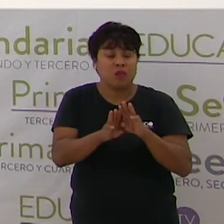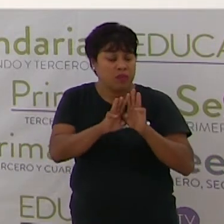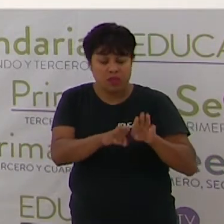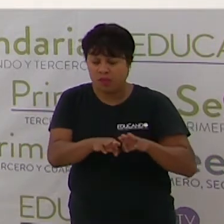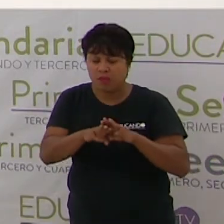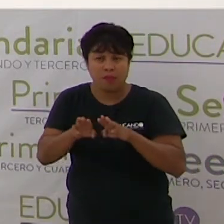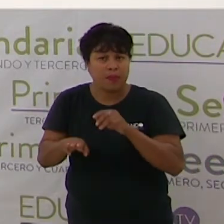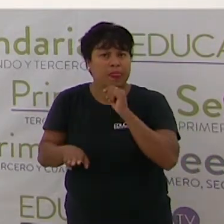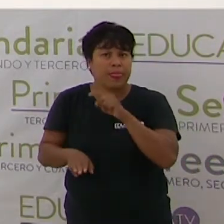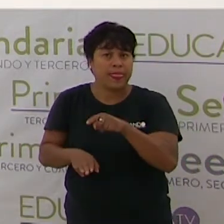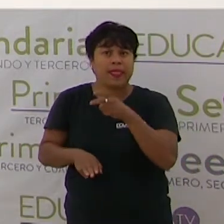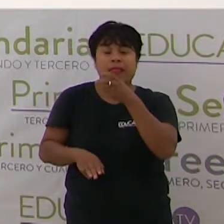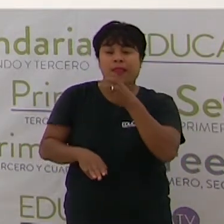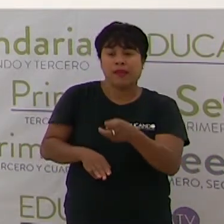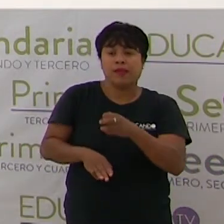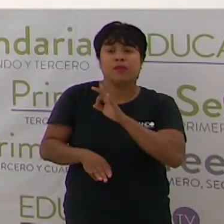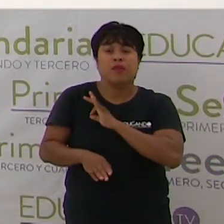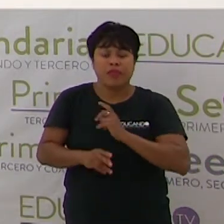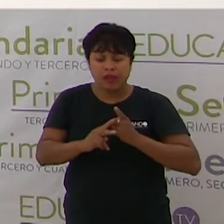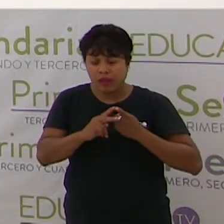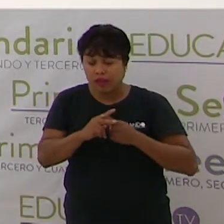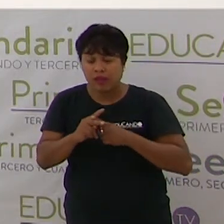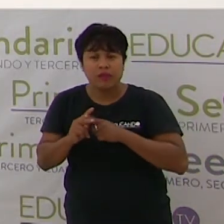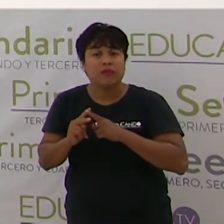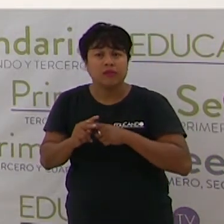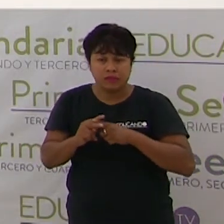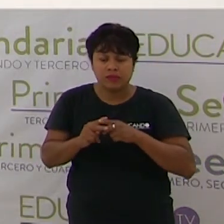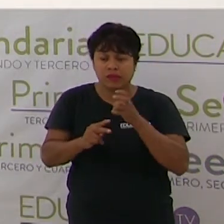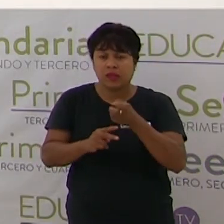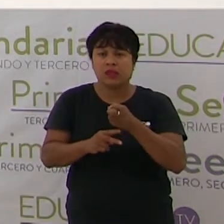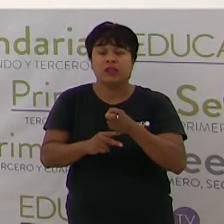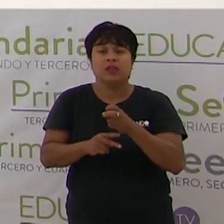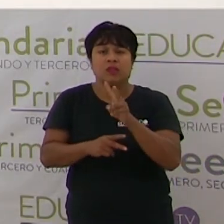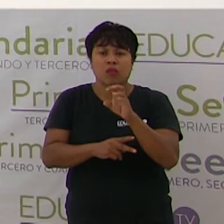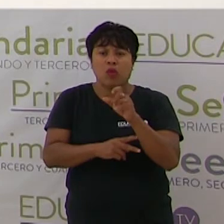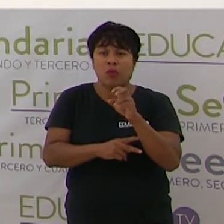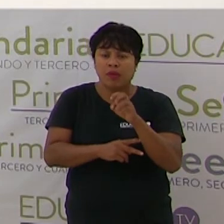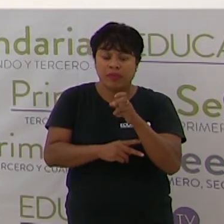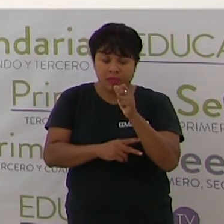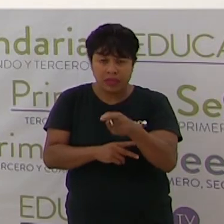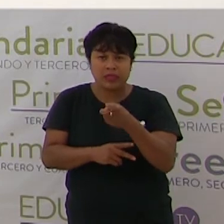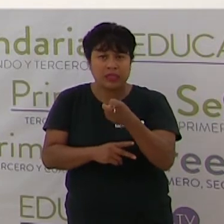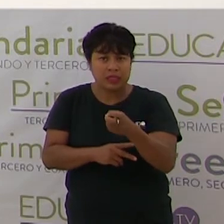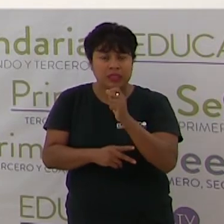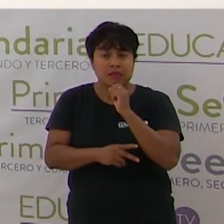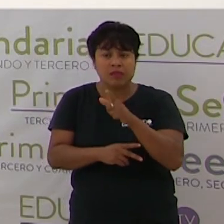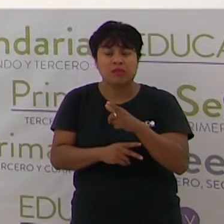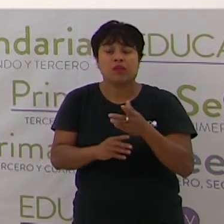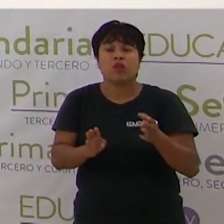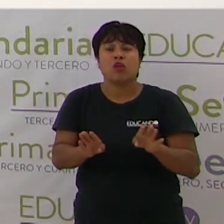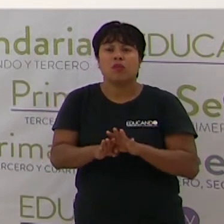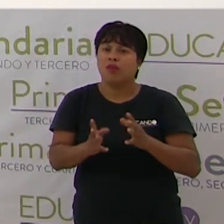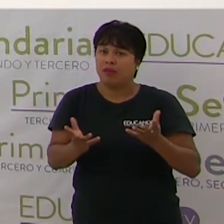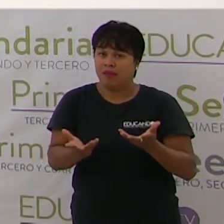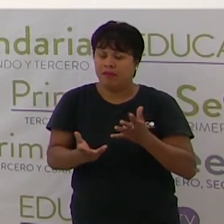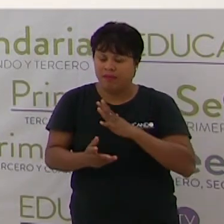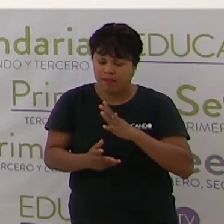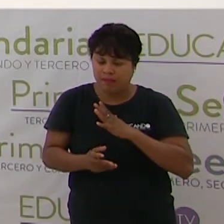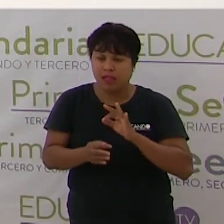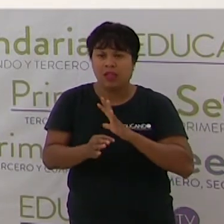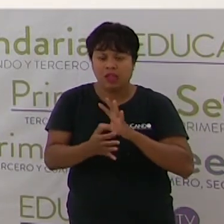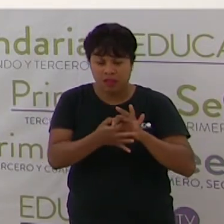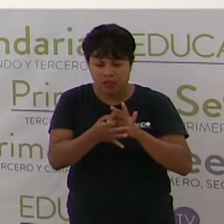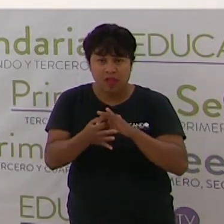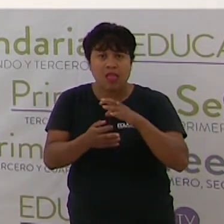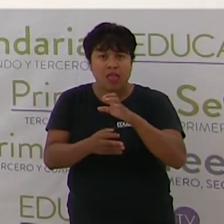diámetro, a partir del cilindro puedo calcular el volumen de esa misma esfera aplicando esa relación que existe. O sea, calculo